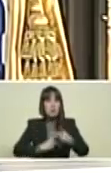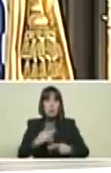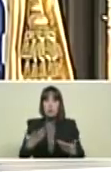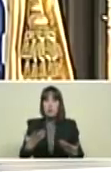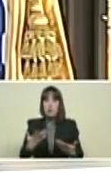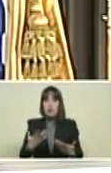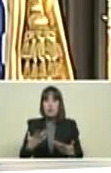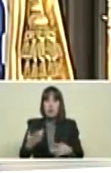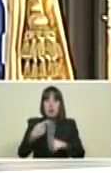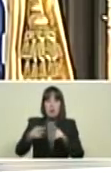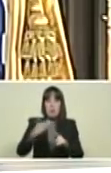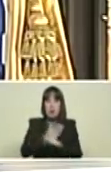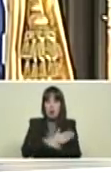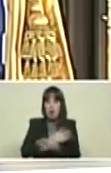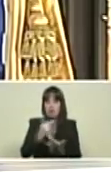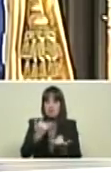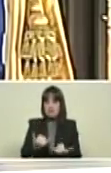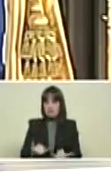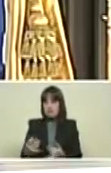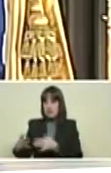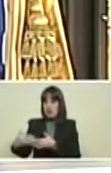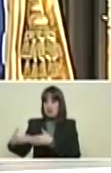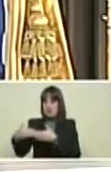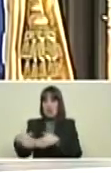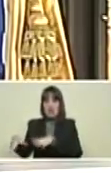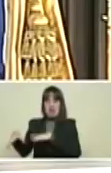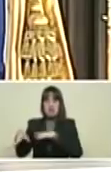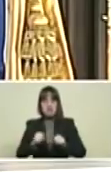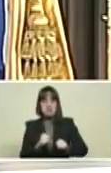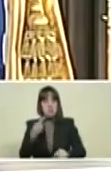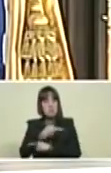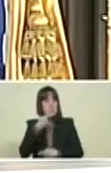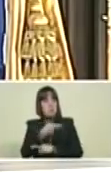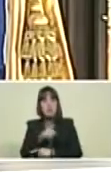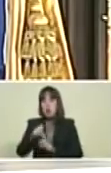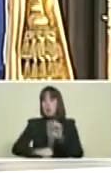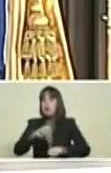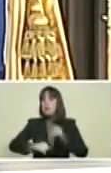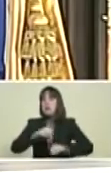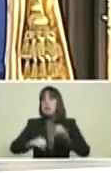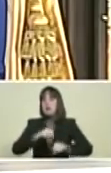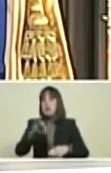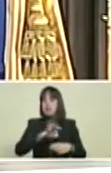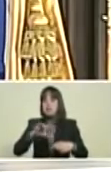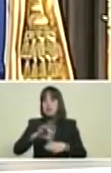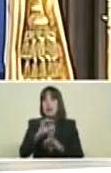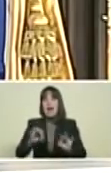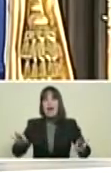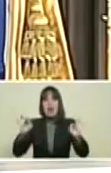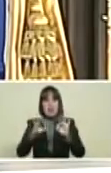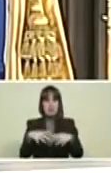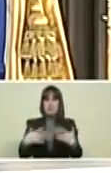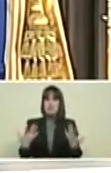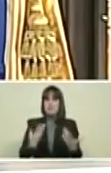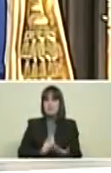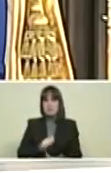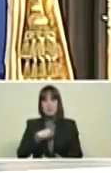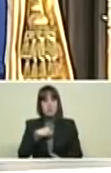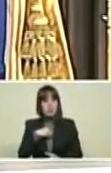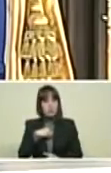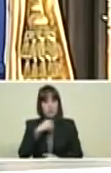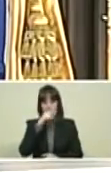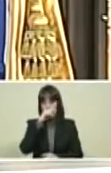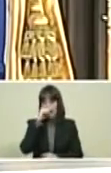el capitalismo que lo convirtió en un ser consumista. Y por la vía de un ser consumista, a algunos